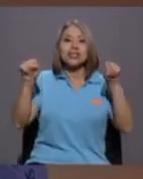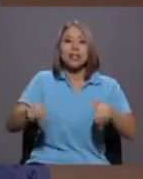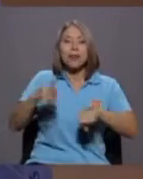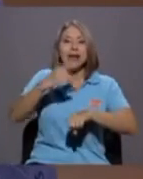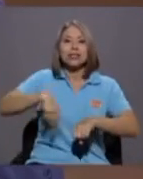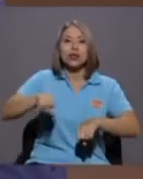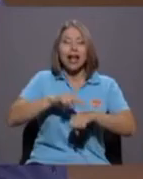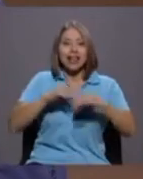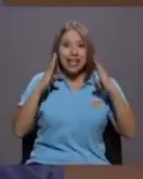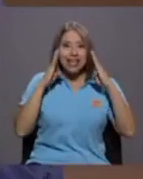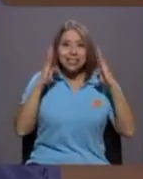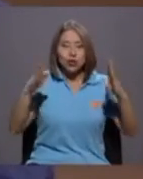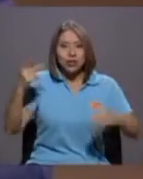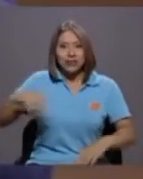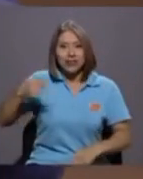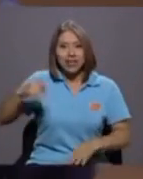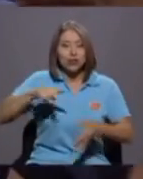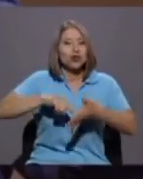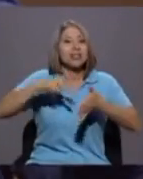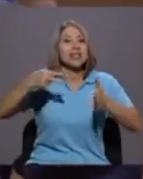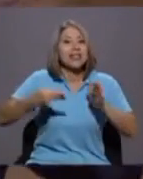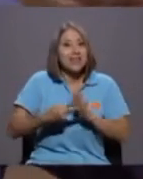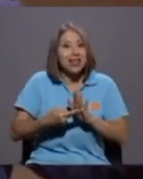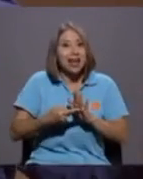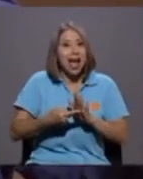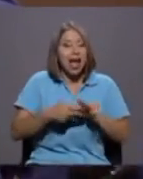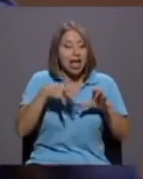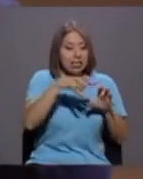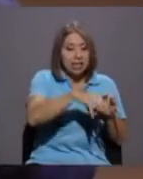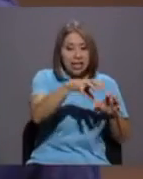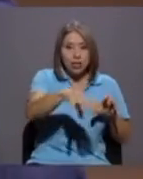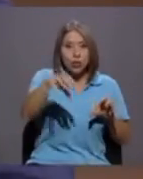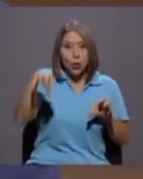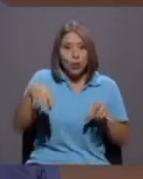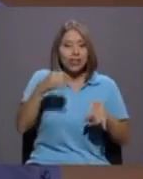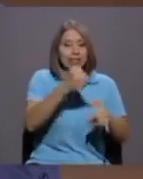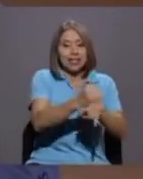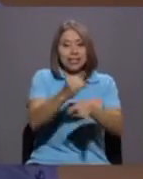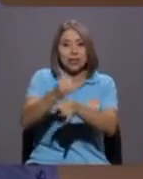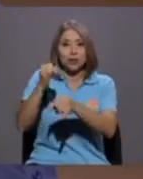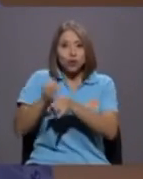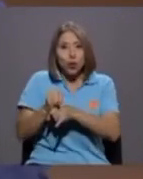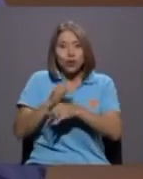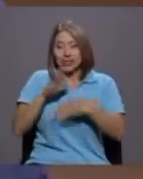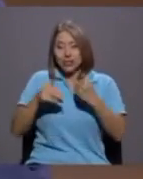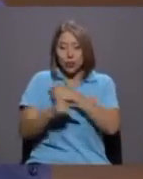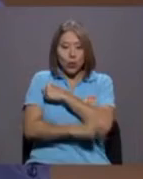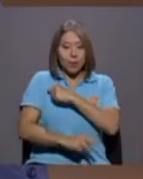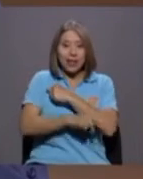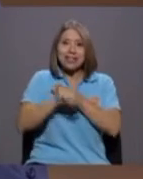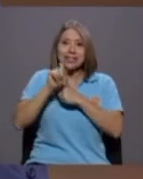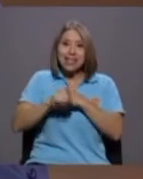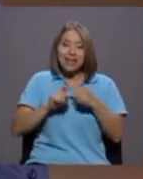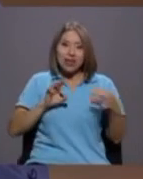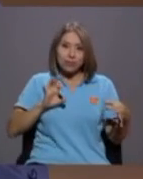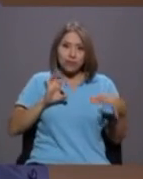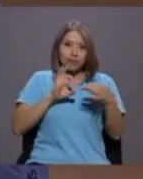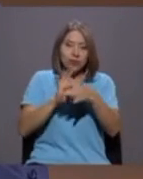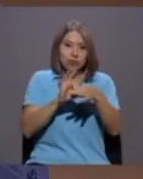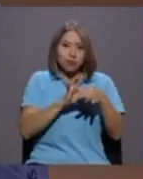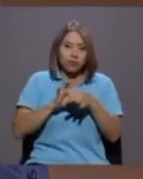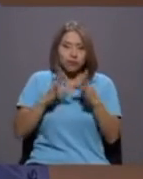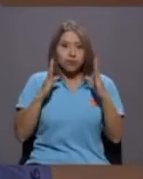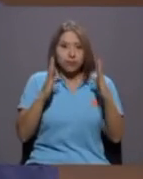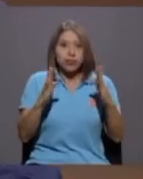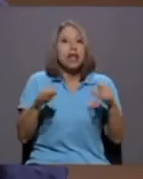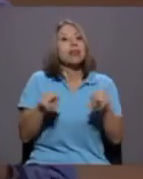y eso significa la articulación tanto en el nivel de sectores, de instituciones, como en el nivel territorial. Entonces, competencias tienen en este tema tienen